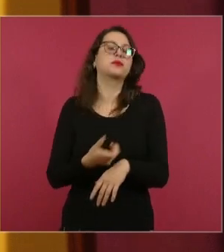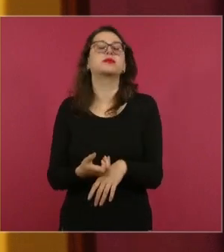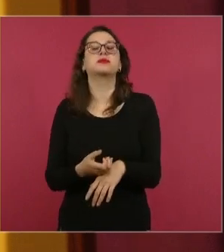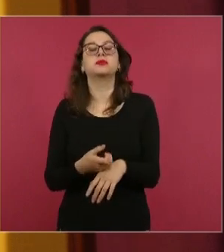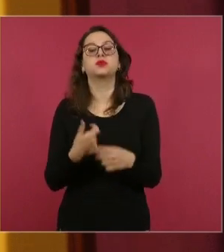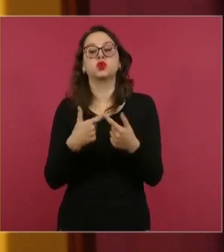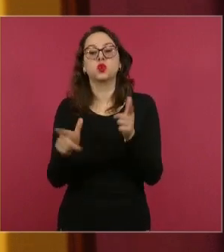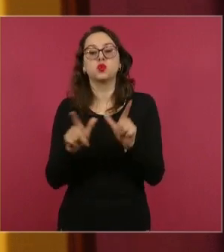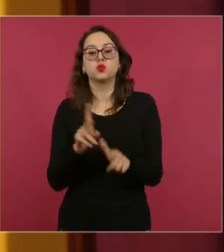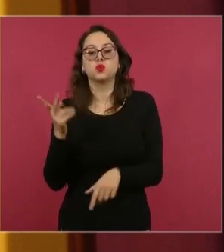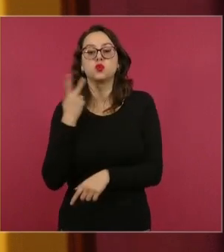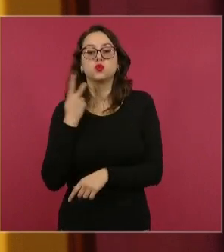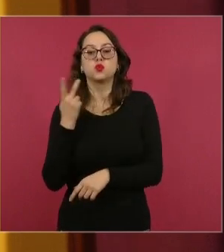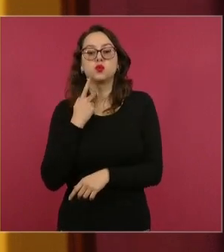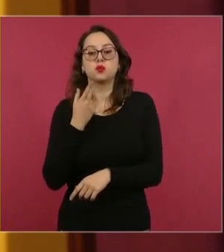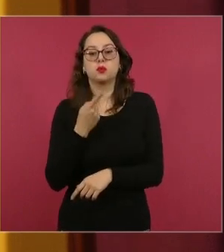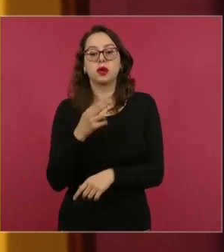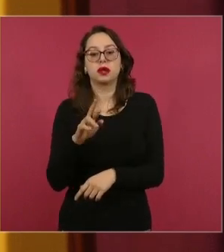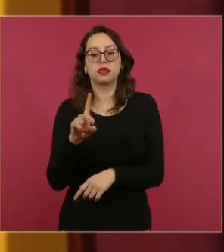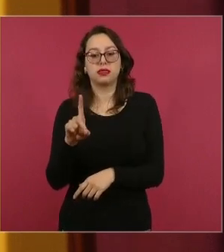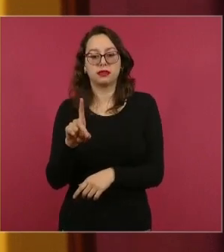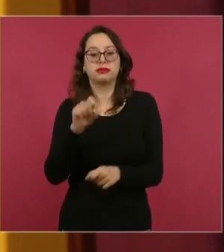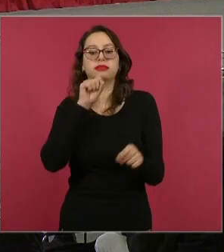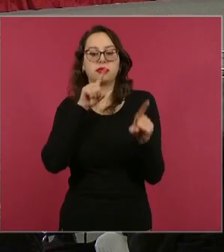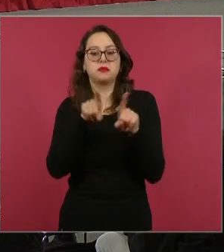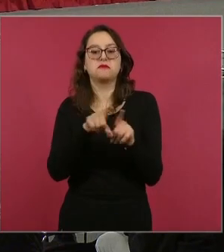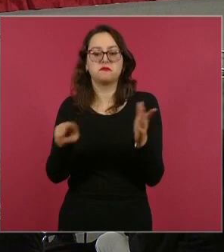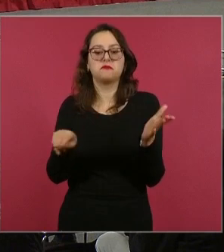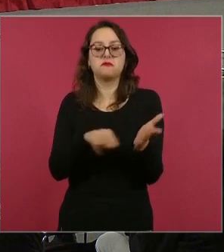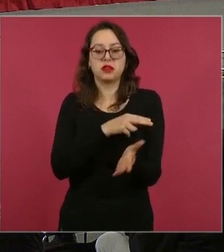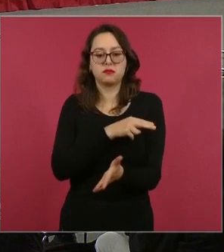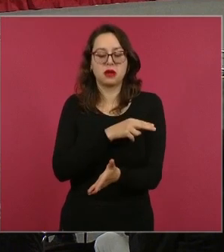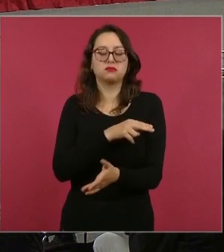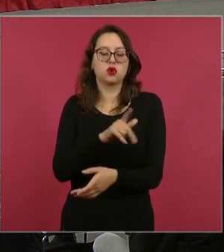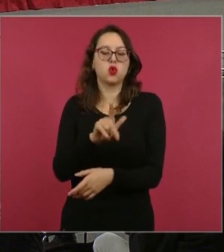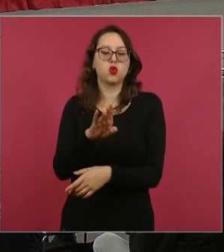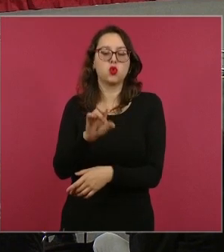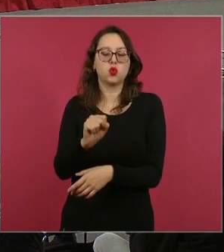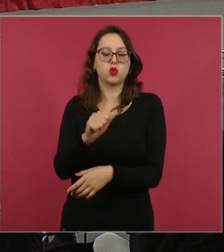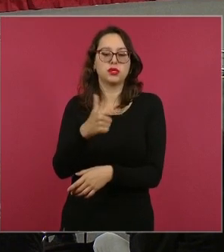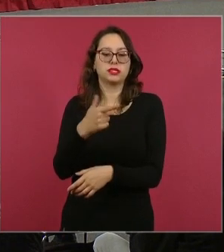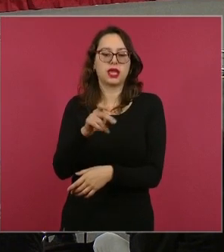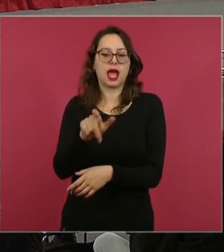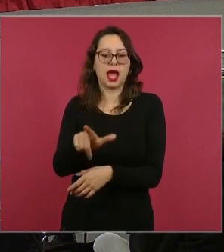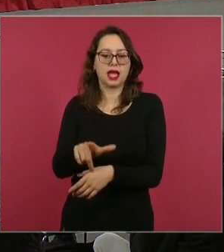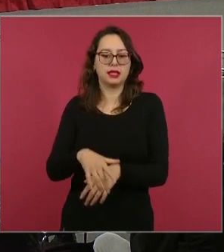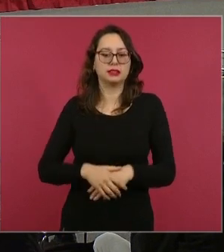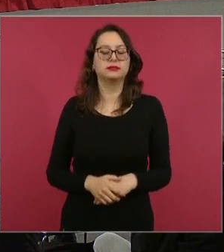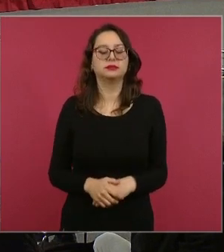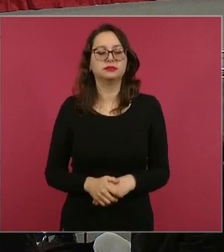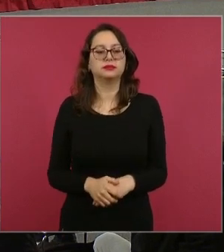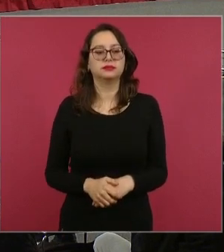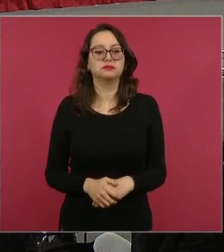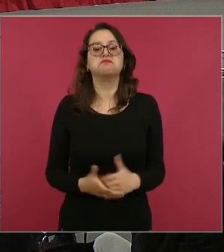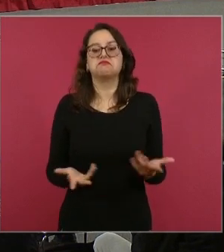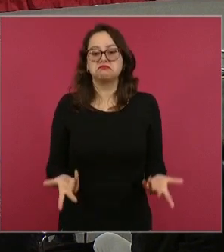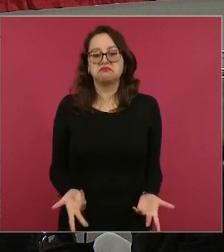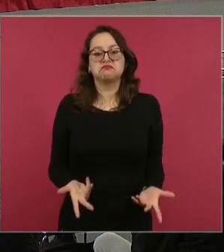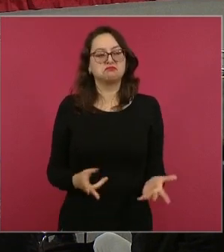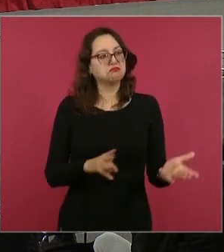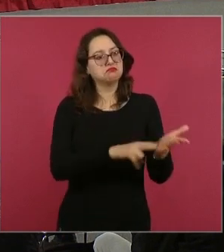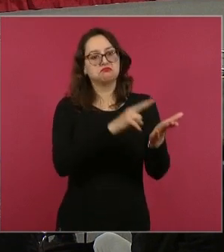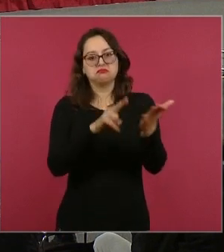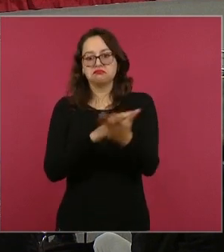parlamentario del partido de la Revolución democrática Luis Ángel este Espinosa entonces también